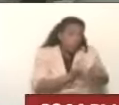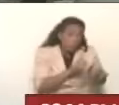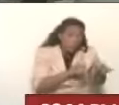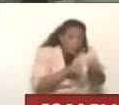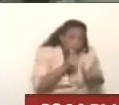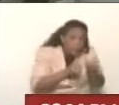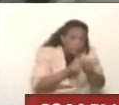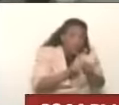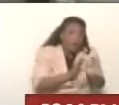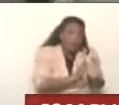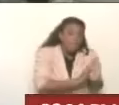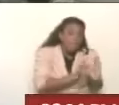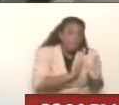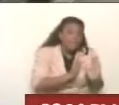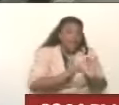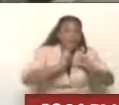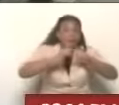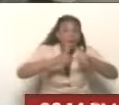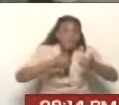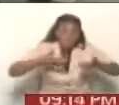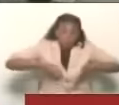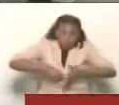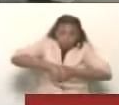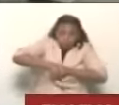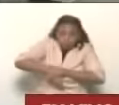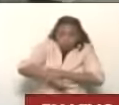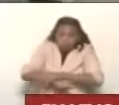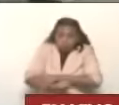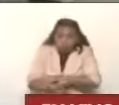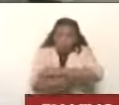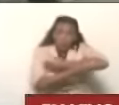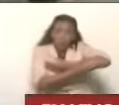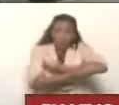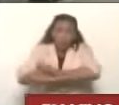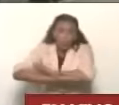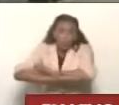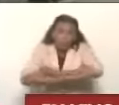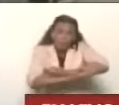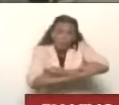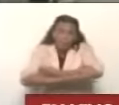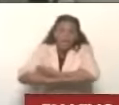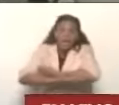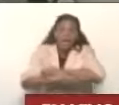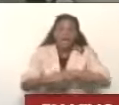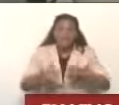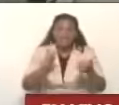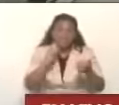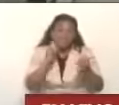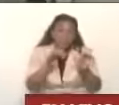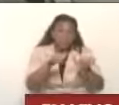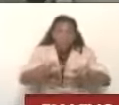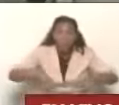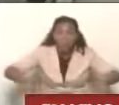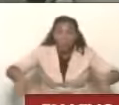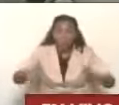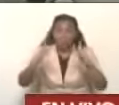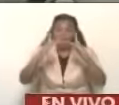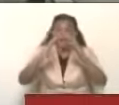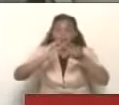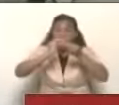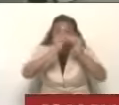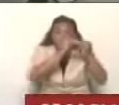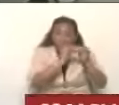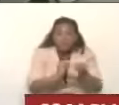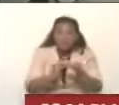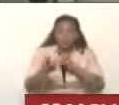para terminar la gestación, comienza la vida en el mundo, en estos espacios, en estos 3 quirófanos que están siendo rehabilitados el